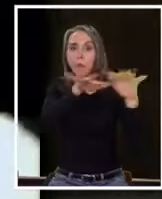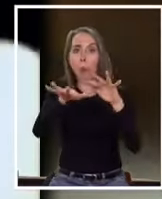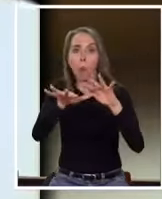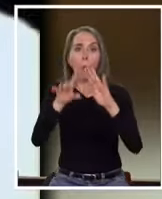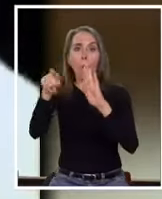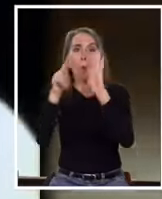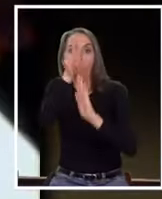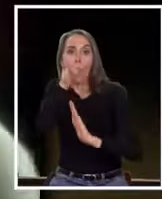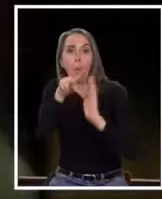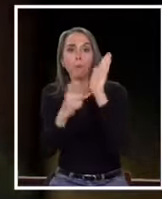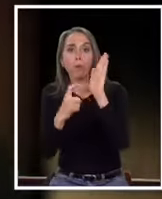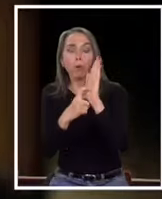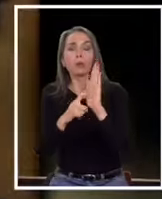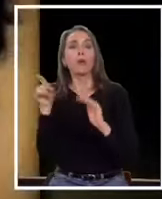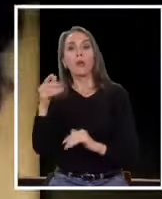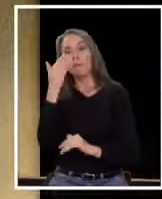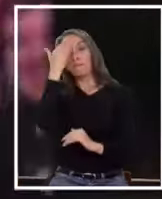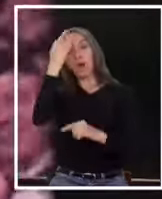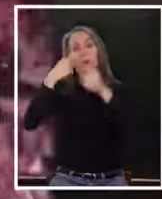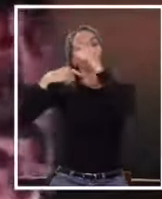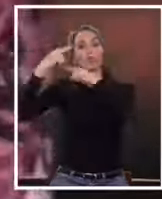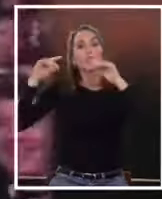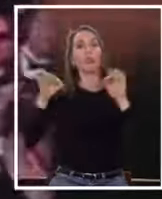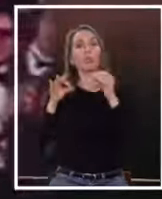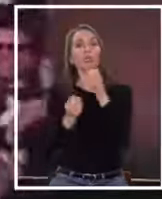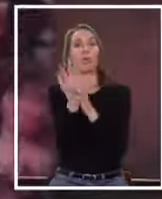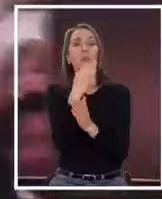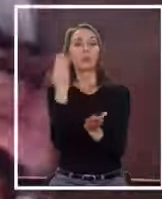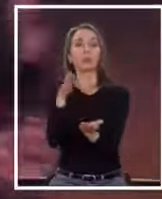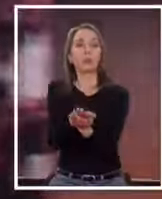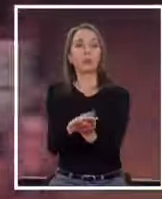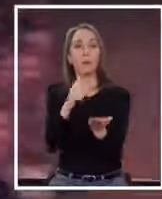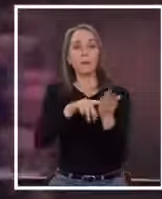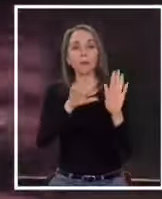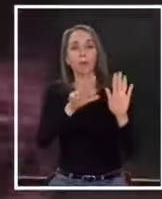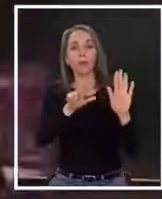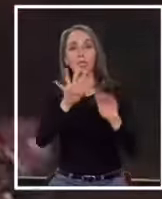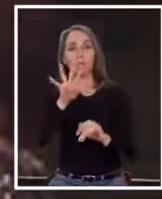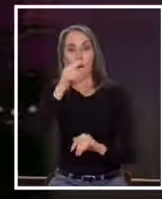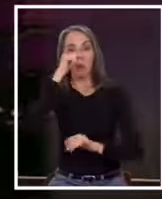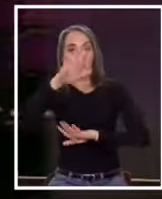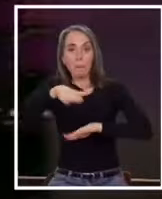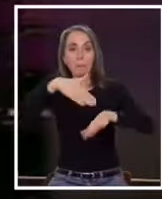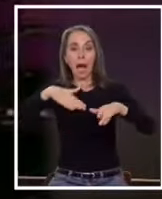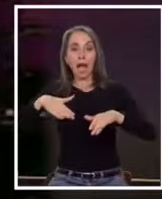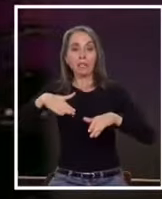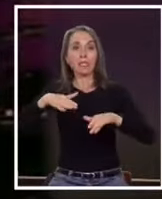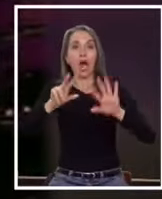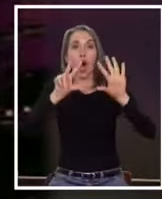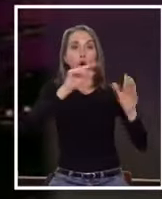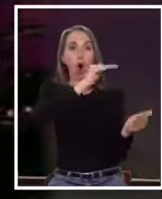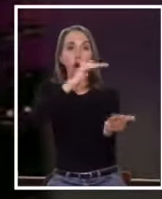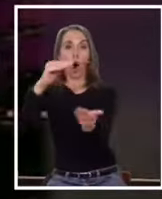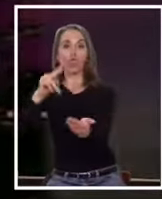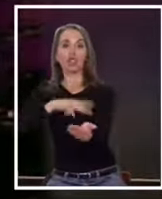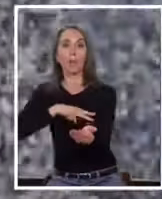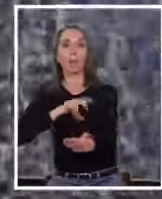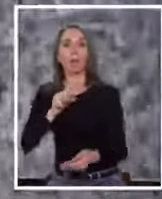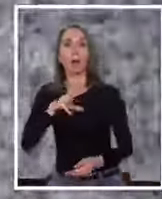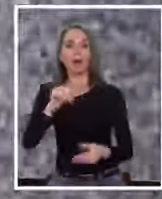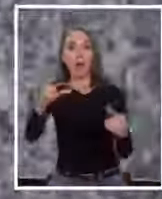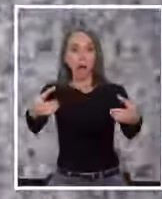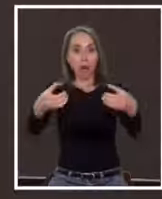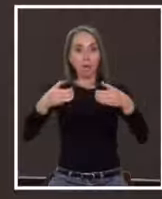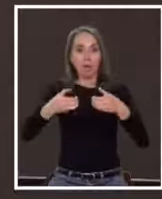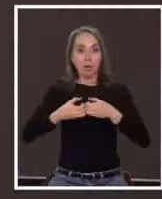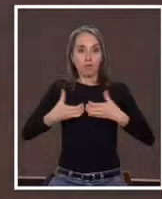de la historia de la música moderna. En 1984, Michael Jackson recibe 8 premios Grammy. Lo